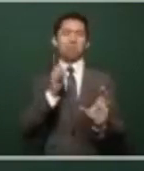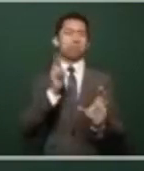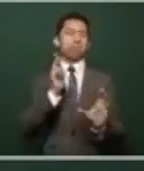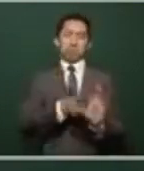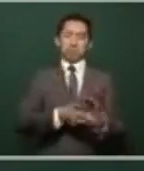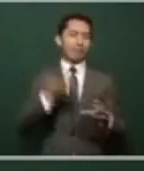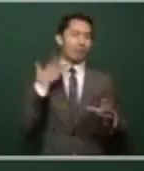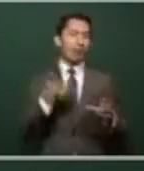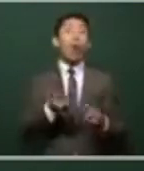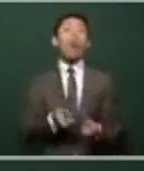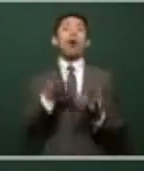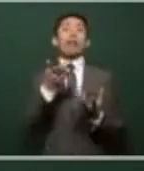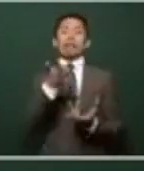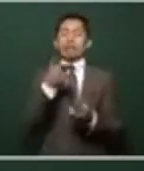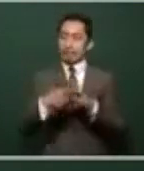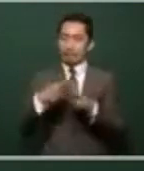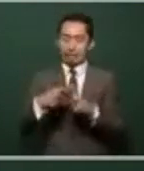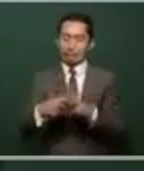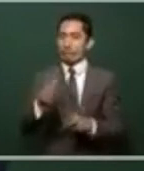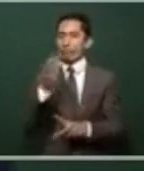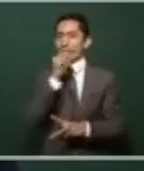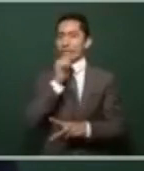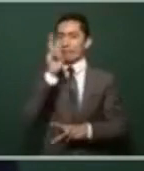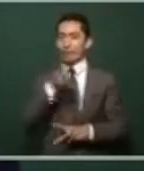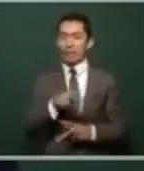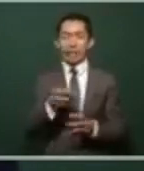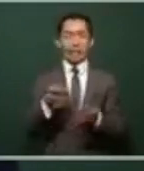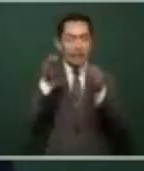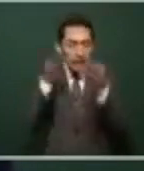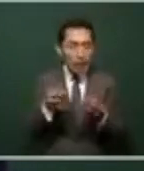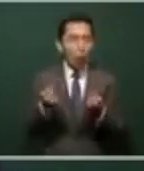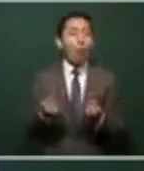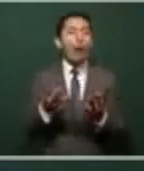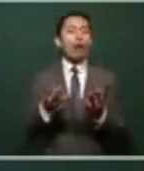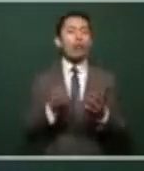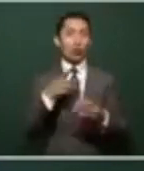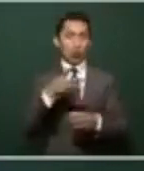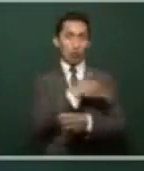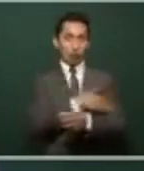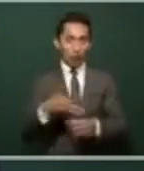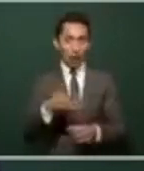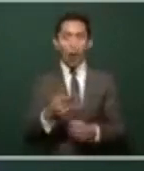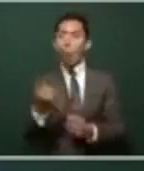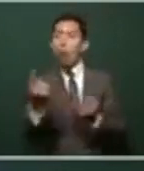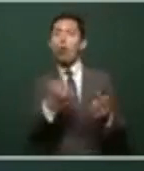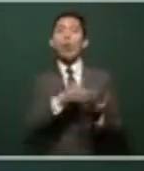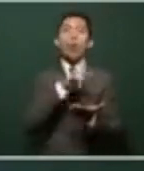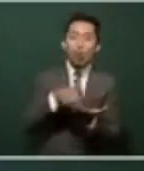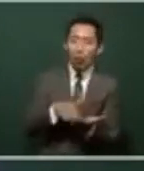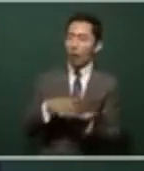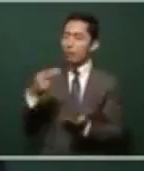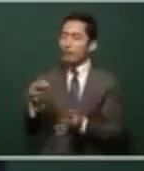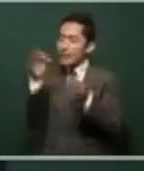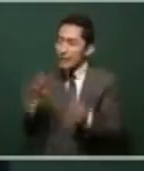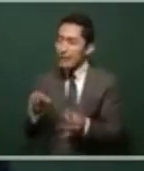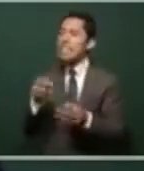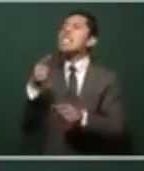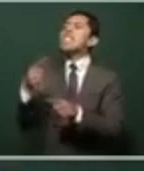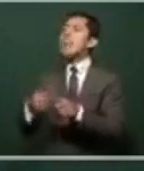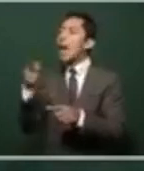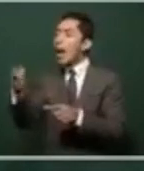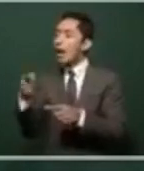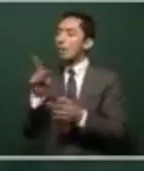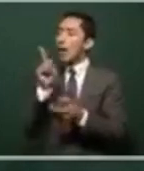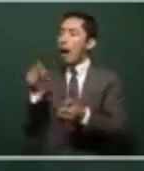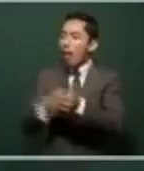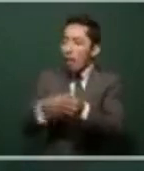cifra obscura porque no podríamos tener la certeza de qué miembro de cada familia, en qué colonia está apoyando al huachicol,